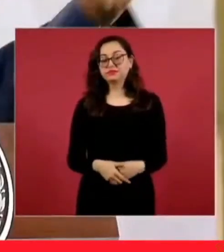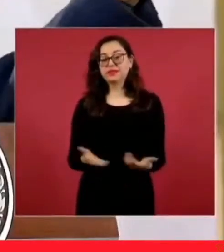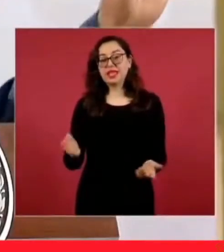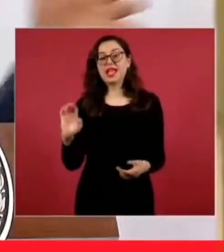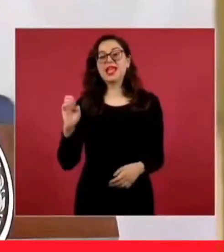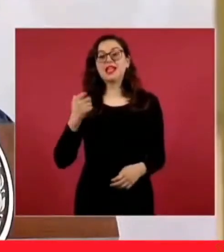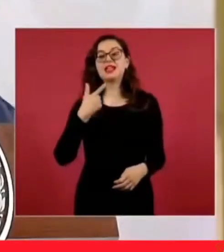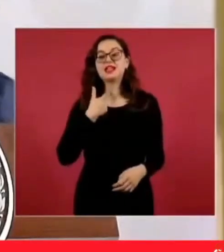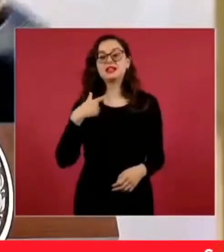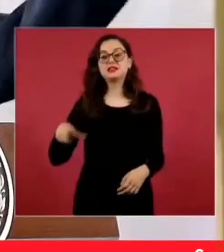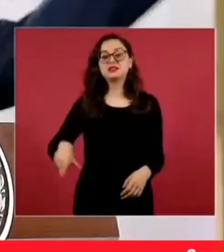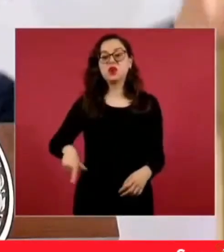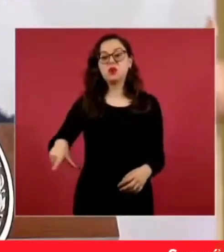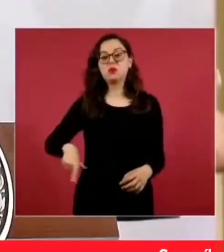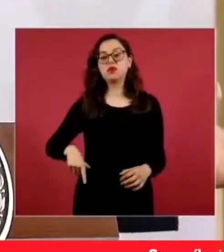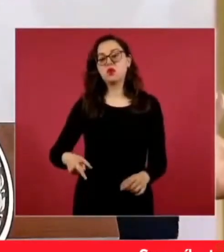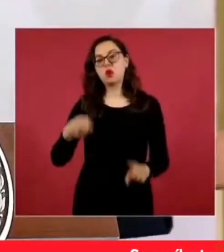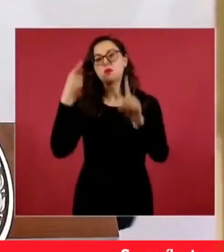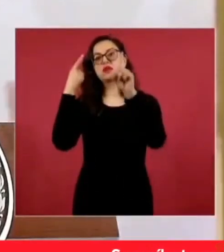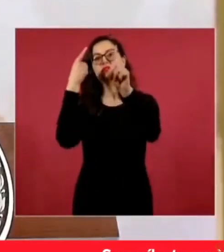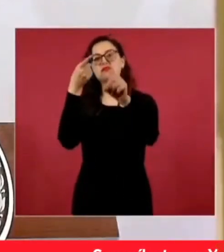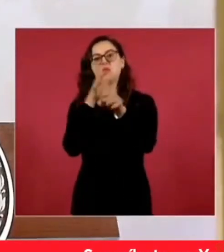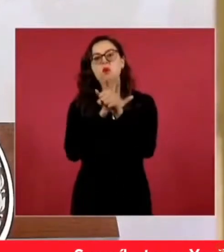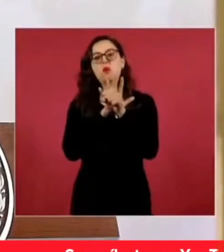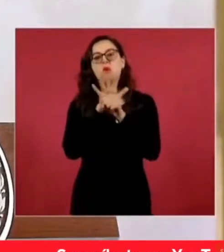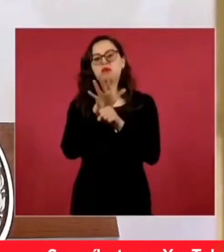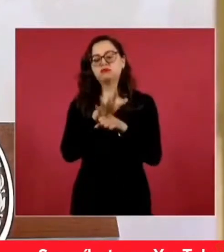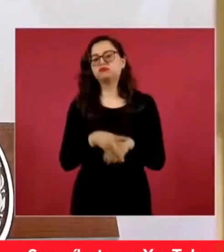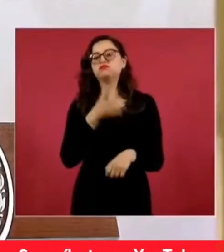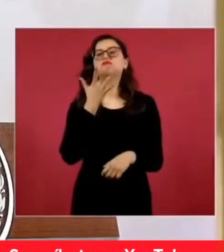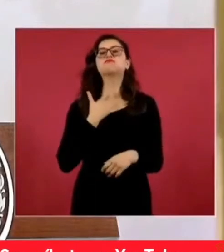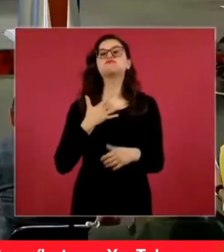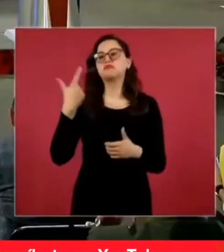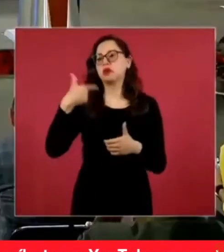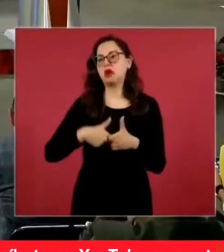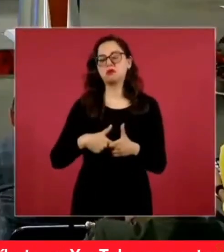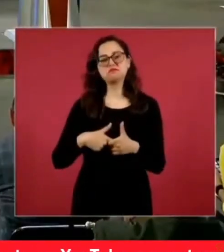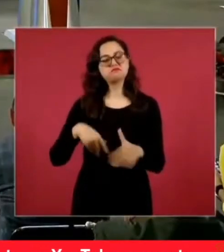ya que se comprara toda la gasolina en el extranjero.